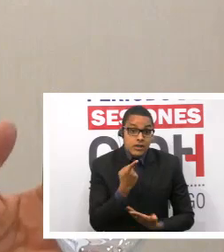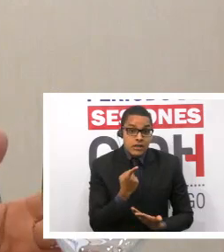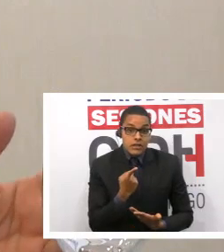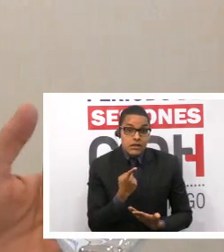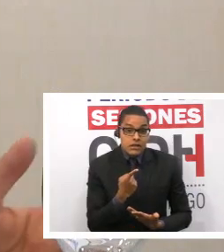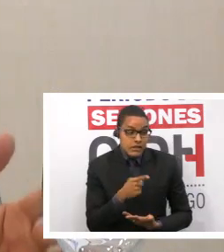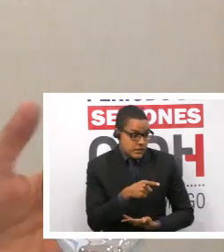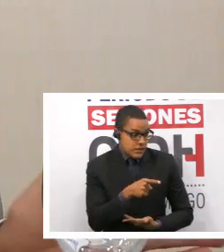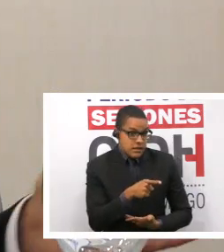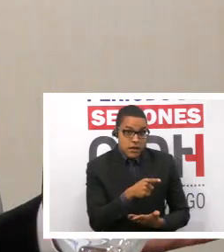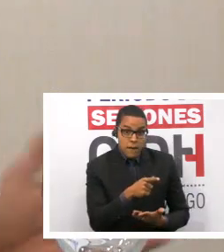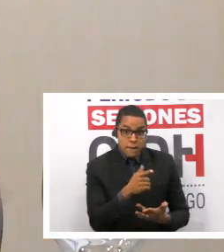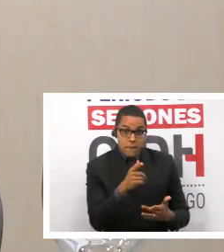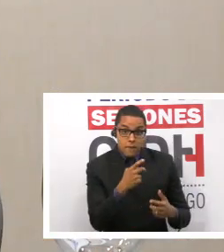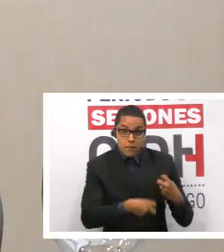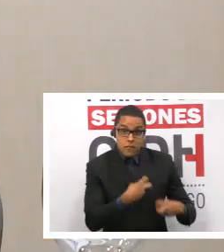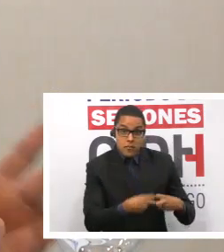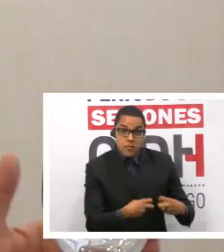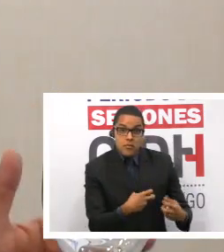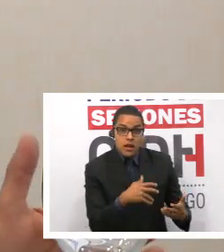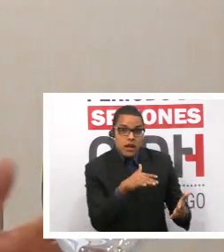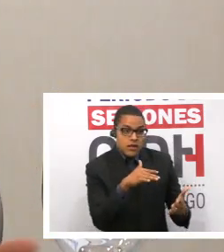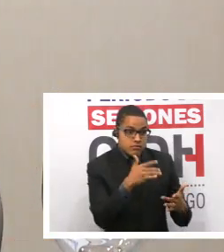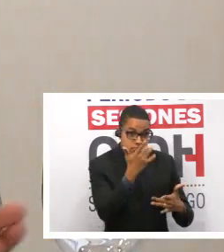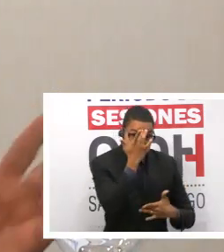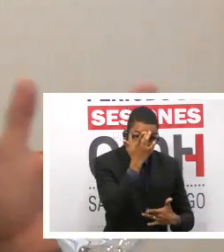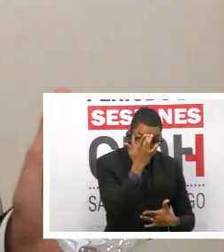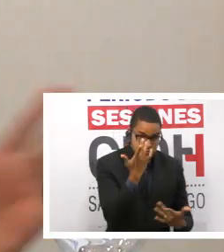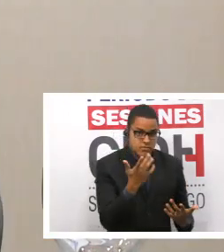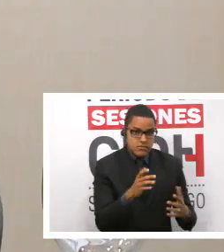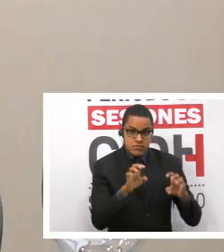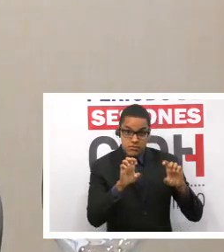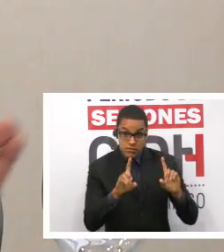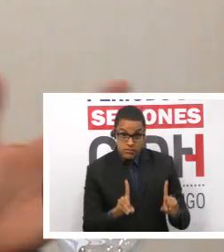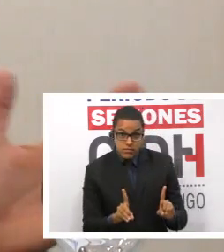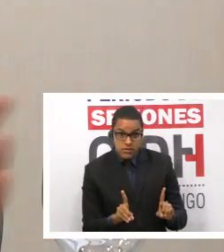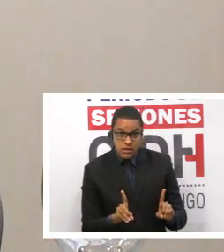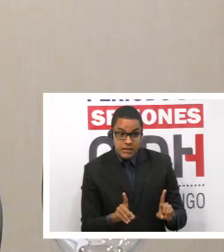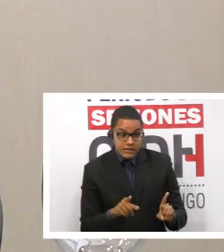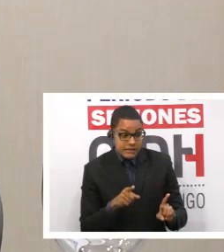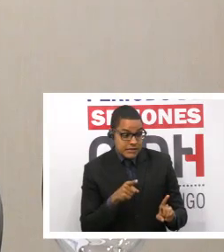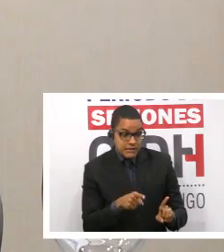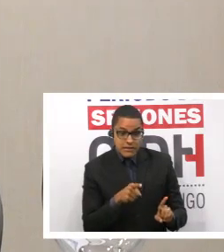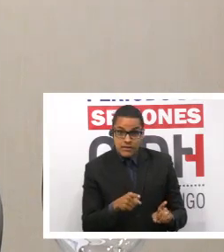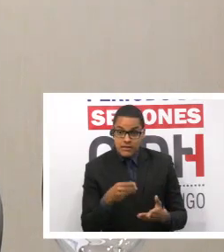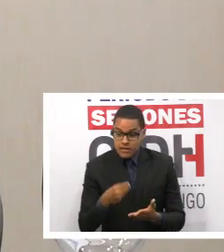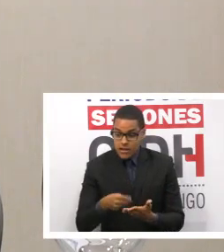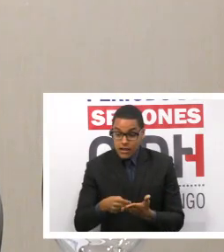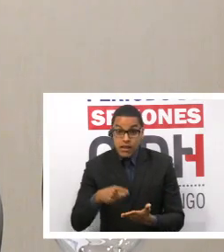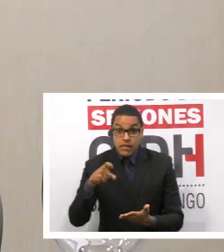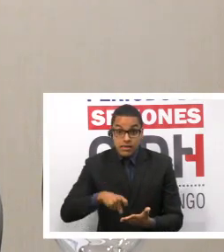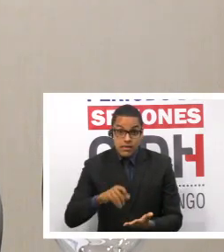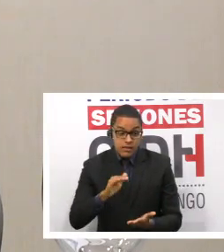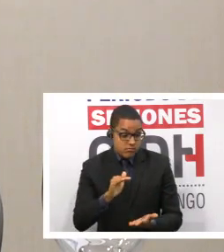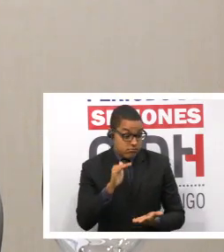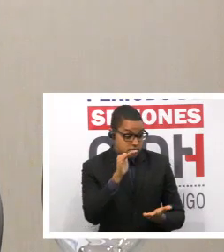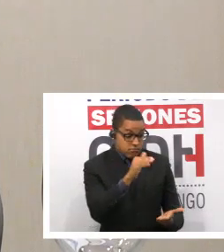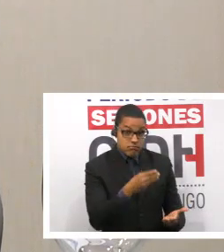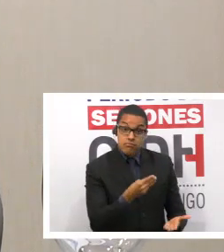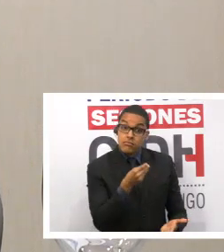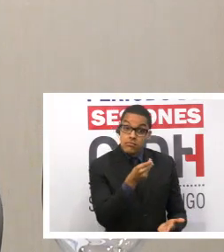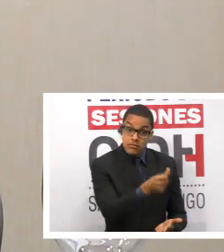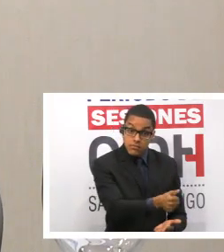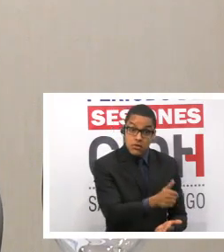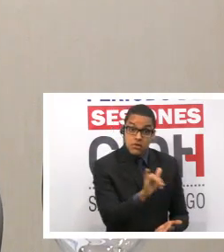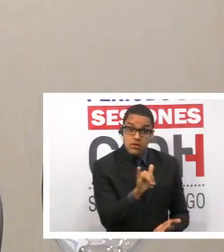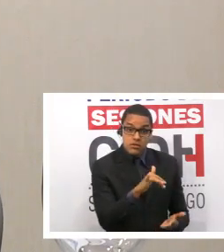suelen tener una implicancia presupuestal y de gasto mayor incluso que los derechos civiles y políticos y